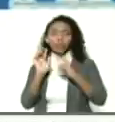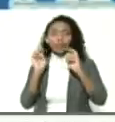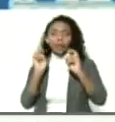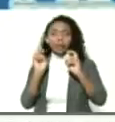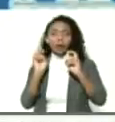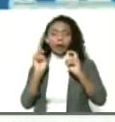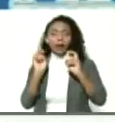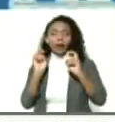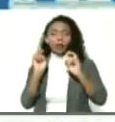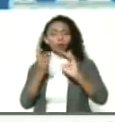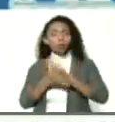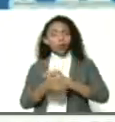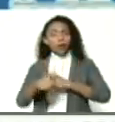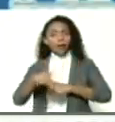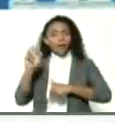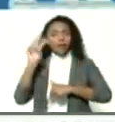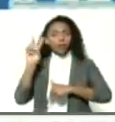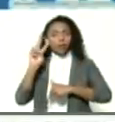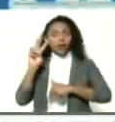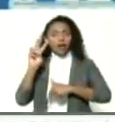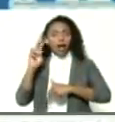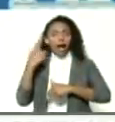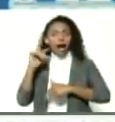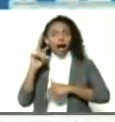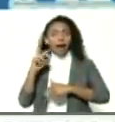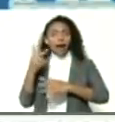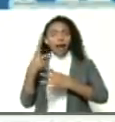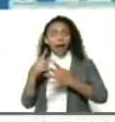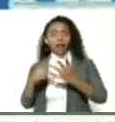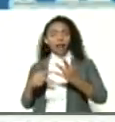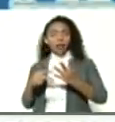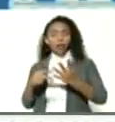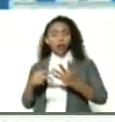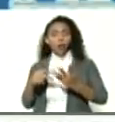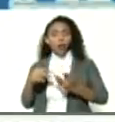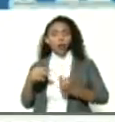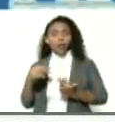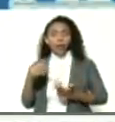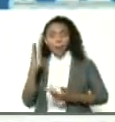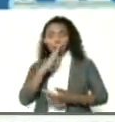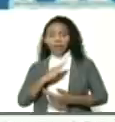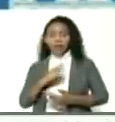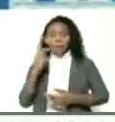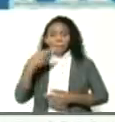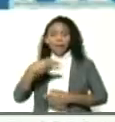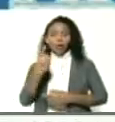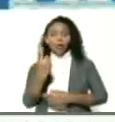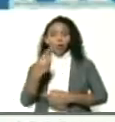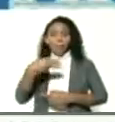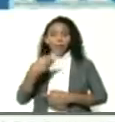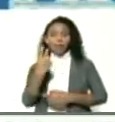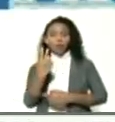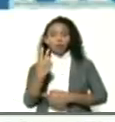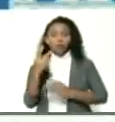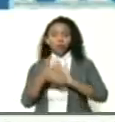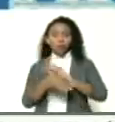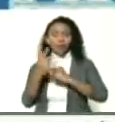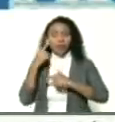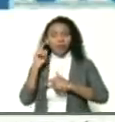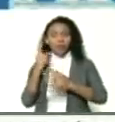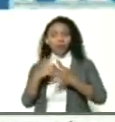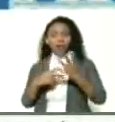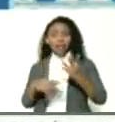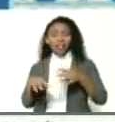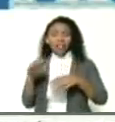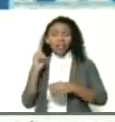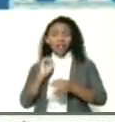actual, donde en Venezuela está circulando la variante Bolsonaro, la variante P1 y P2, que son variantes